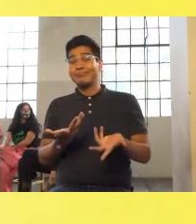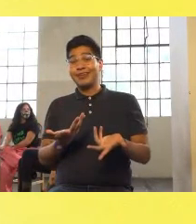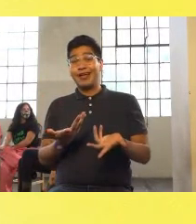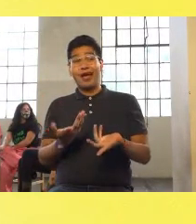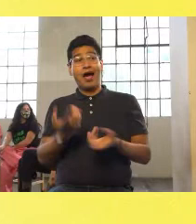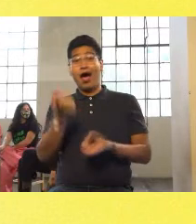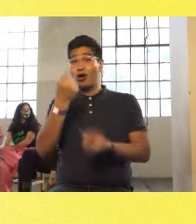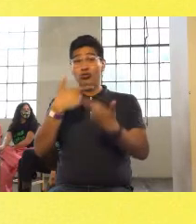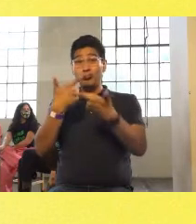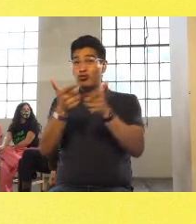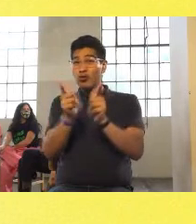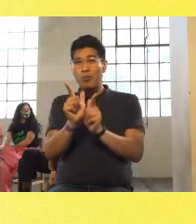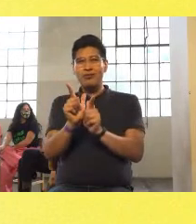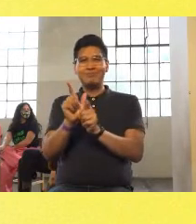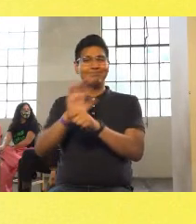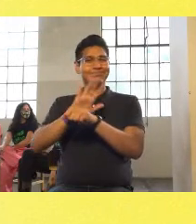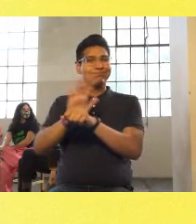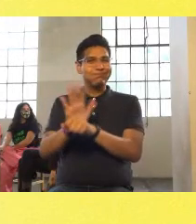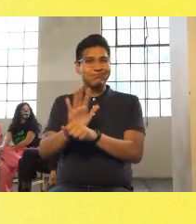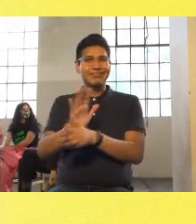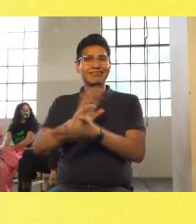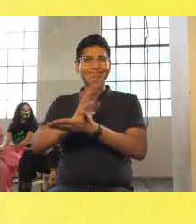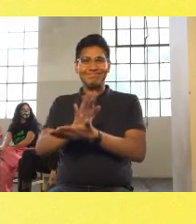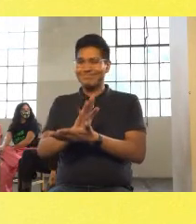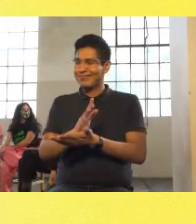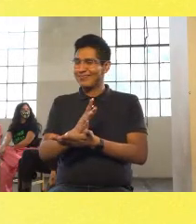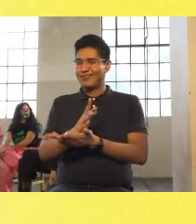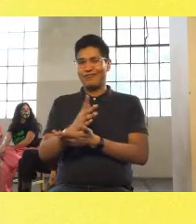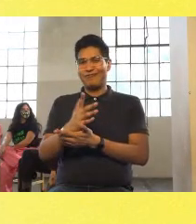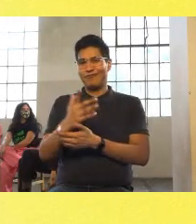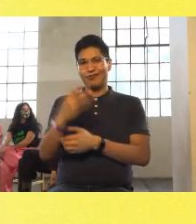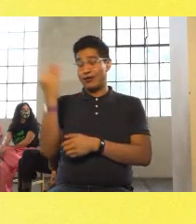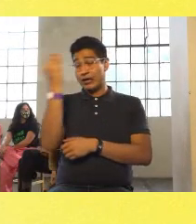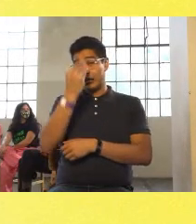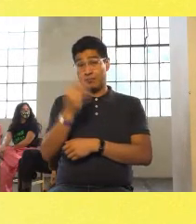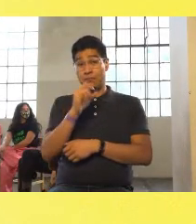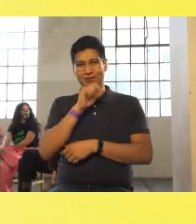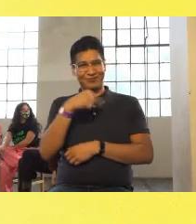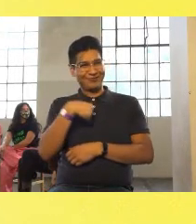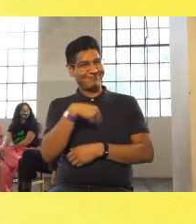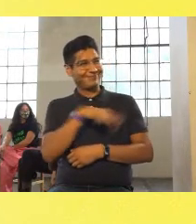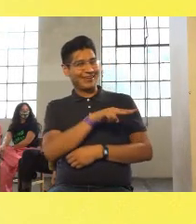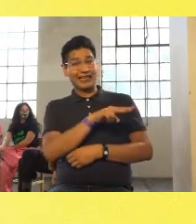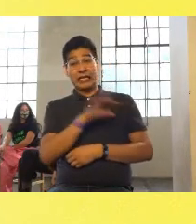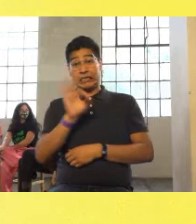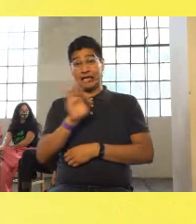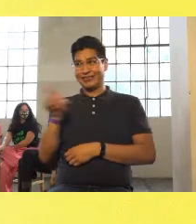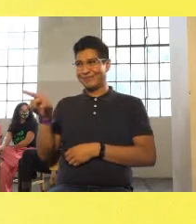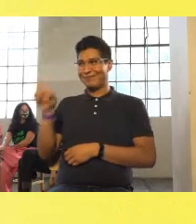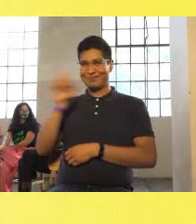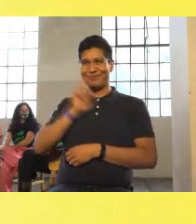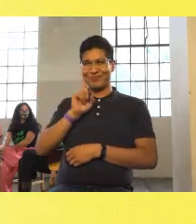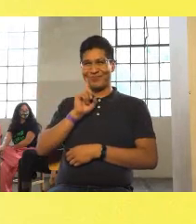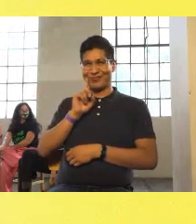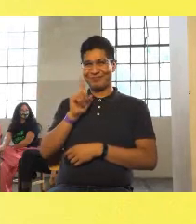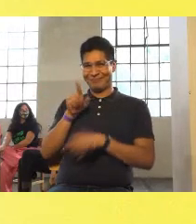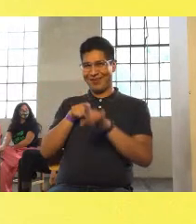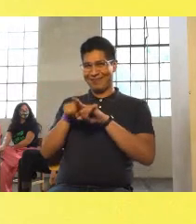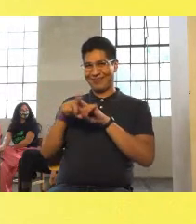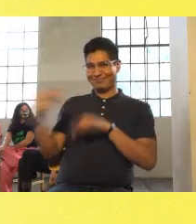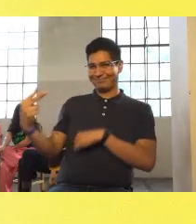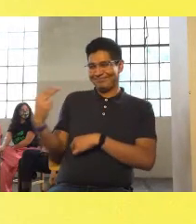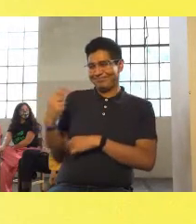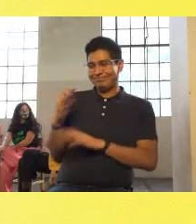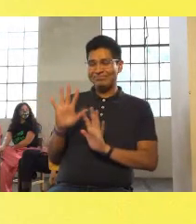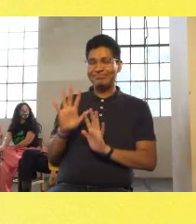sectores, Y recuerdo que ella comentó, ay, a ver si no me está viendo, algo